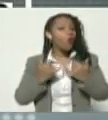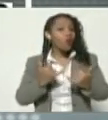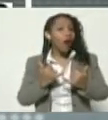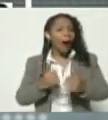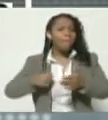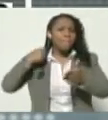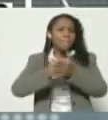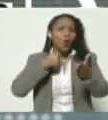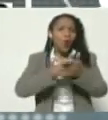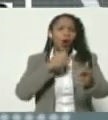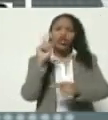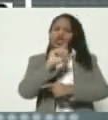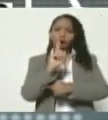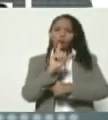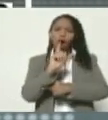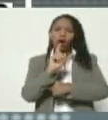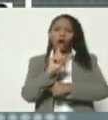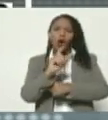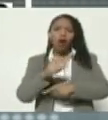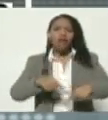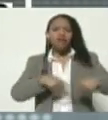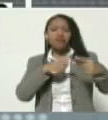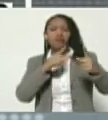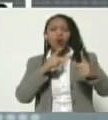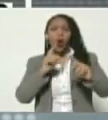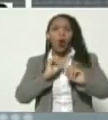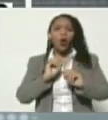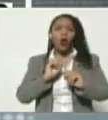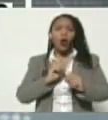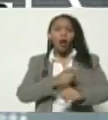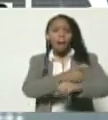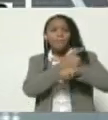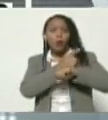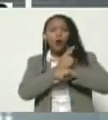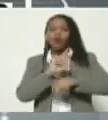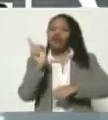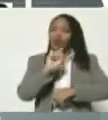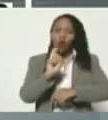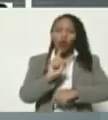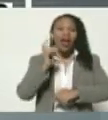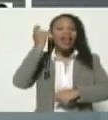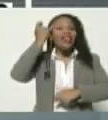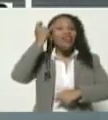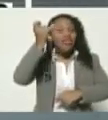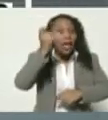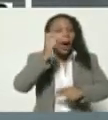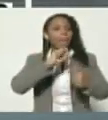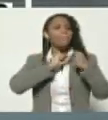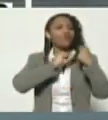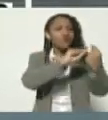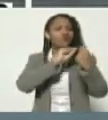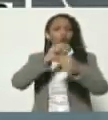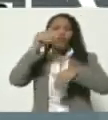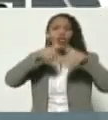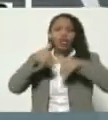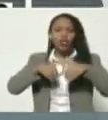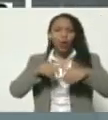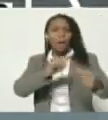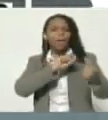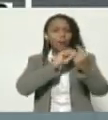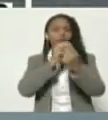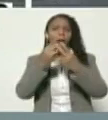batallar, pero no con lanzas, no con fusiles, batallar con ideas, batallar con el voto, batallar en